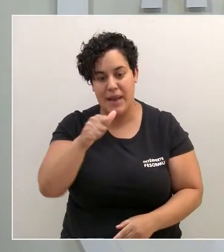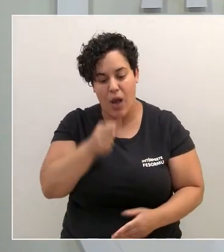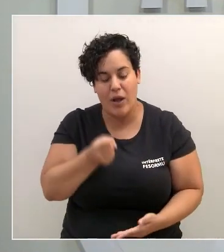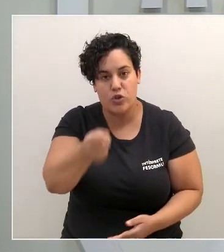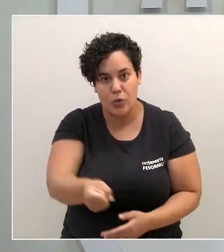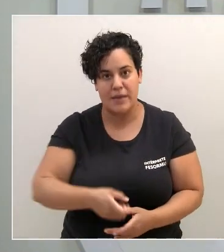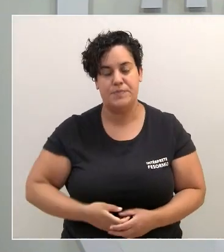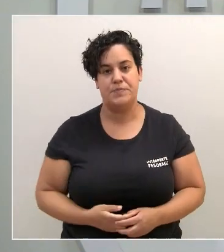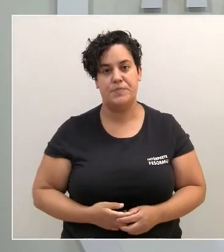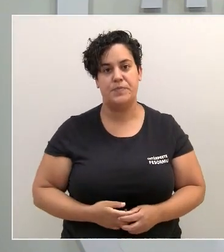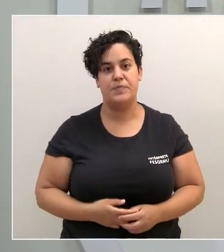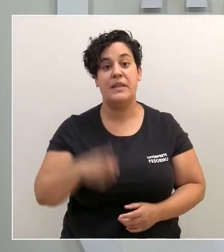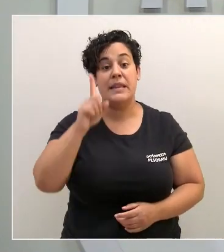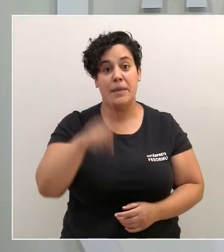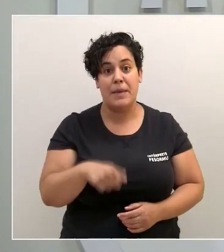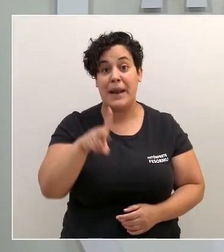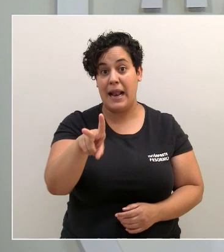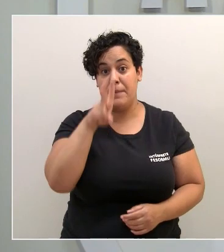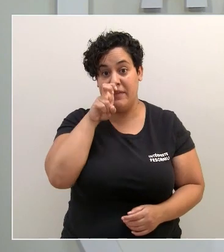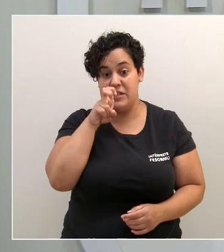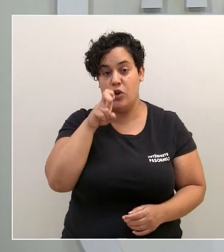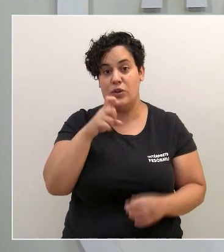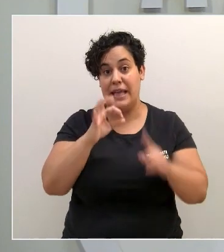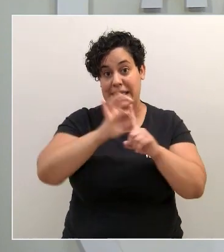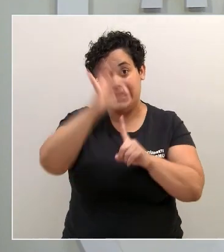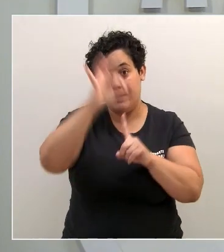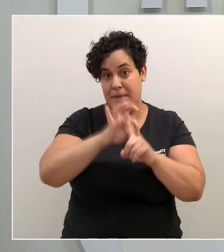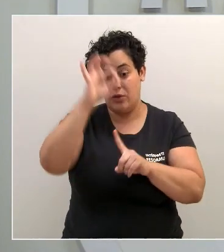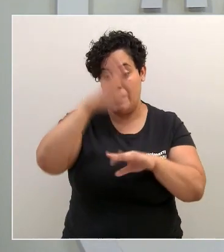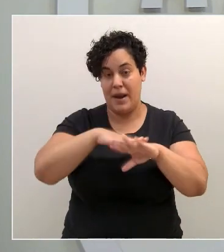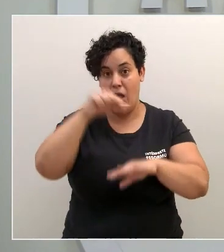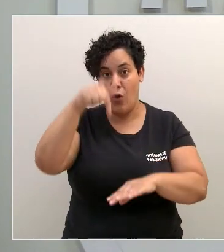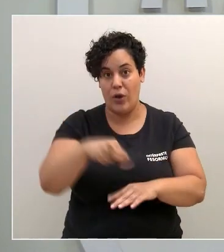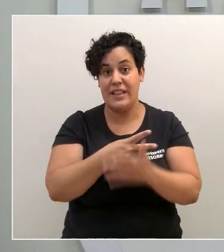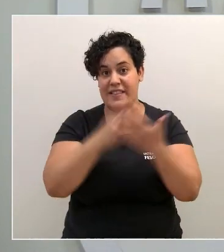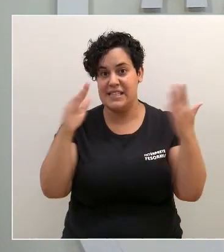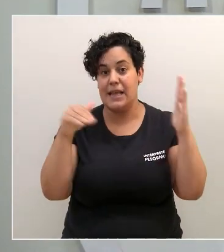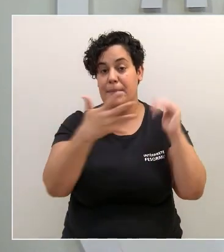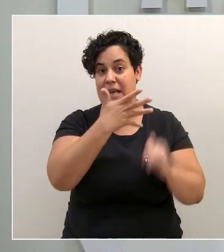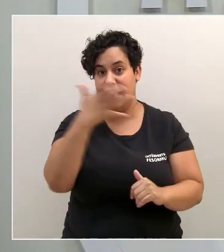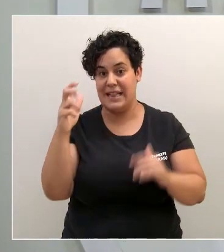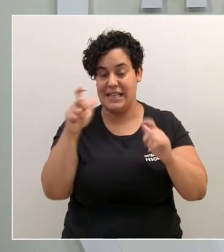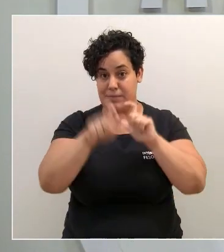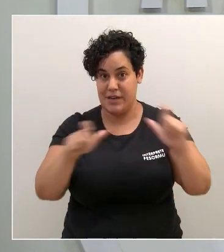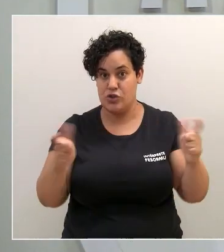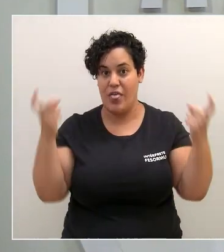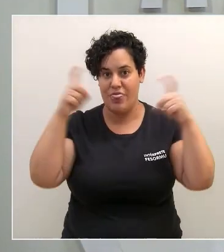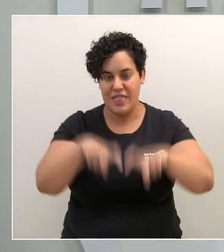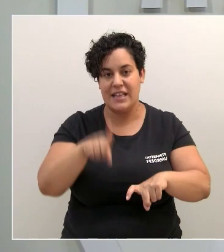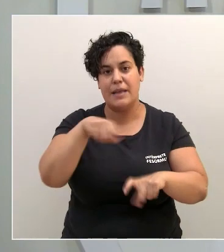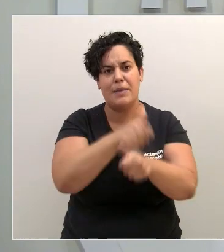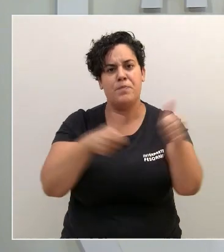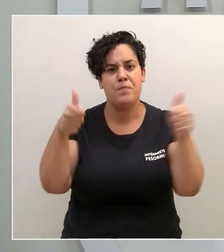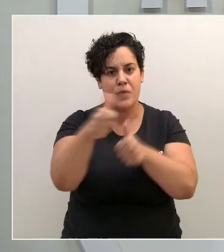también, y en atención a las previsiones de temperaturas para hoy, en el que hemos citado a 17.500 personas, se han priorizado